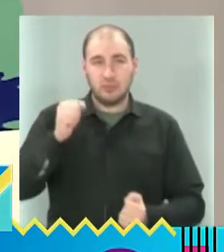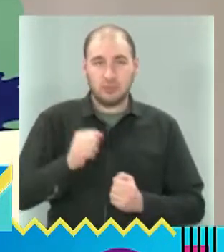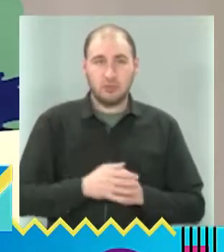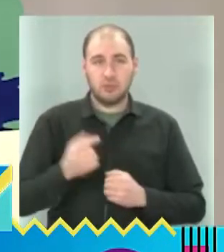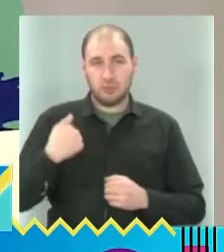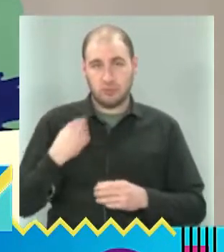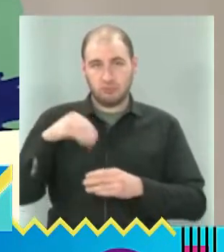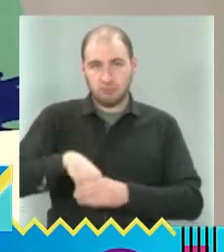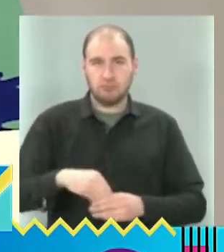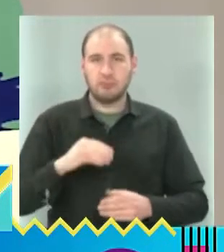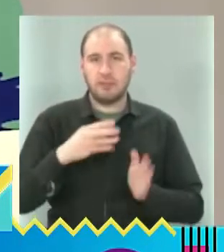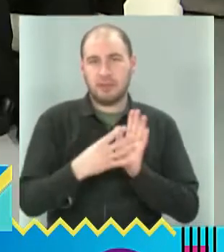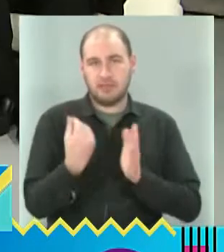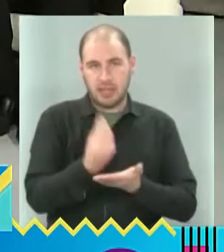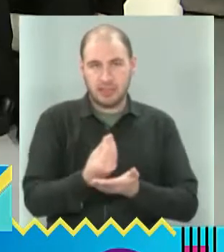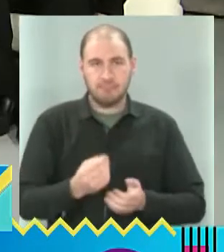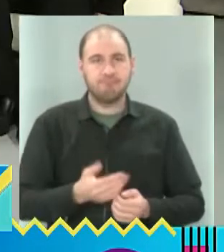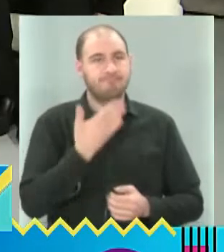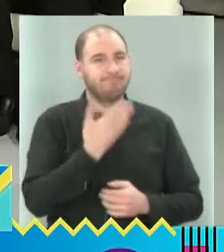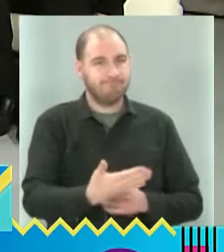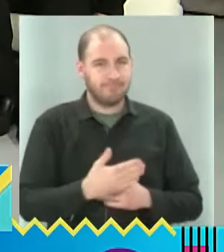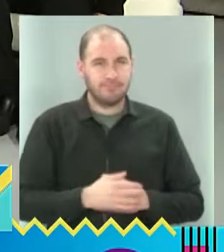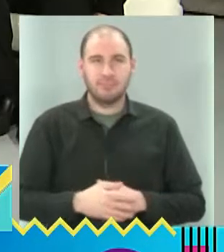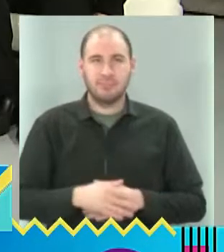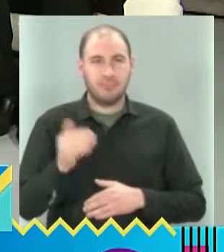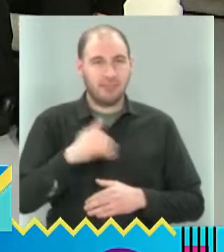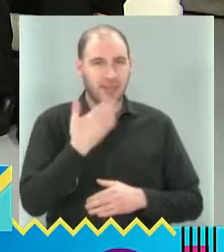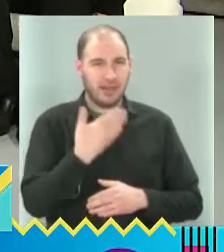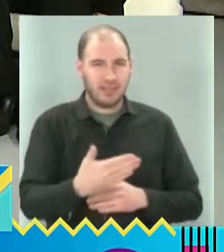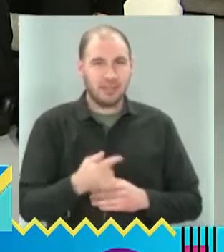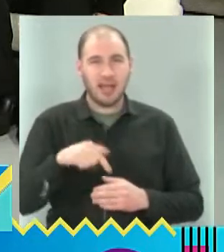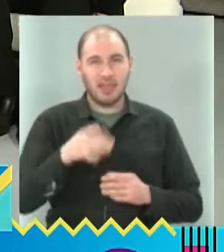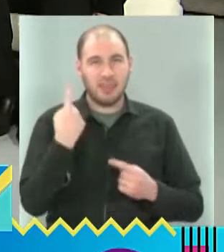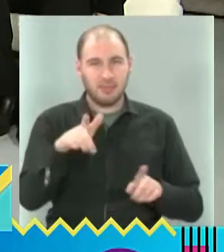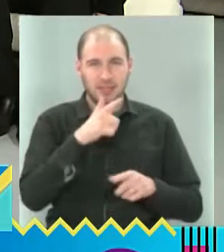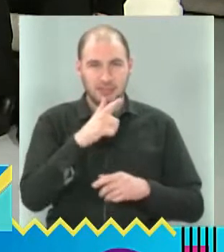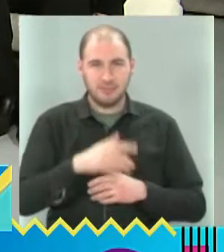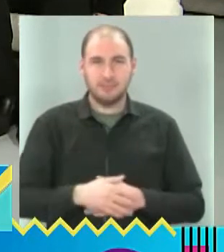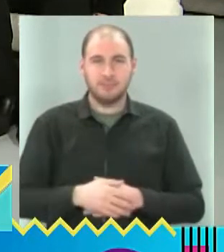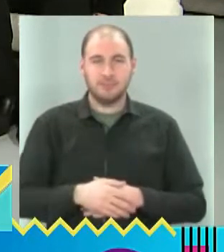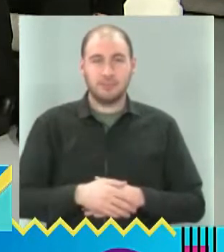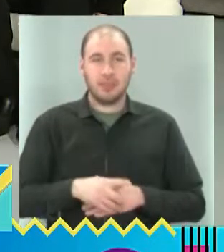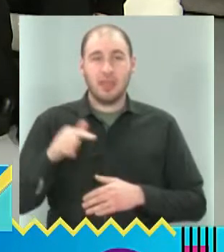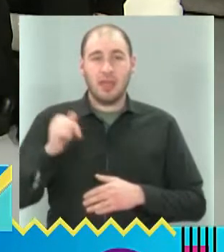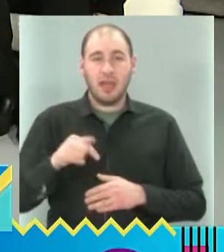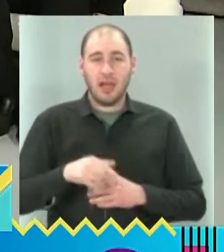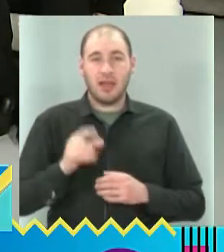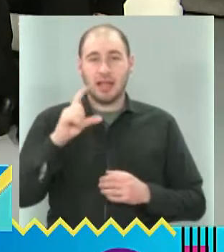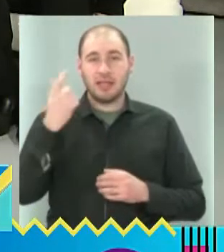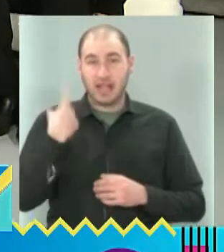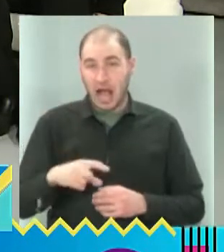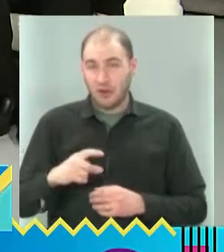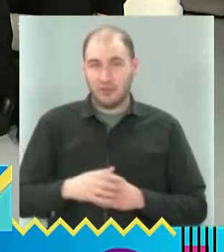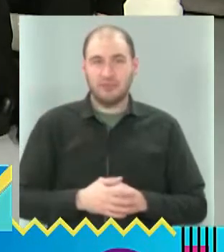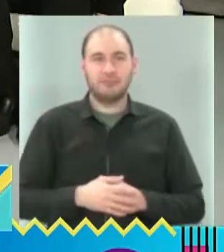cuales yo soy uno de los representantes. Bien, muchísimas gracias, Gustavo, por estar presente aquí en Distintos Parecidos. Ahora sí, Caro, nos